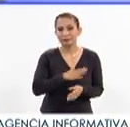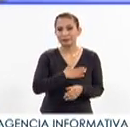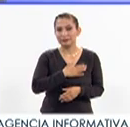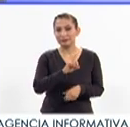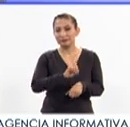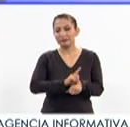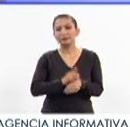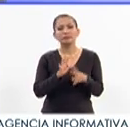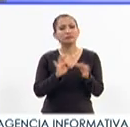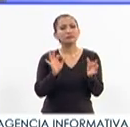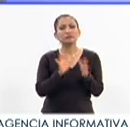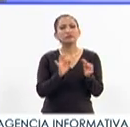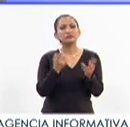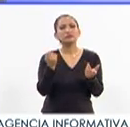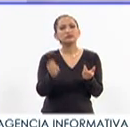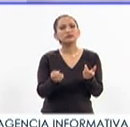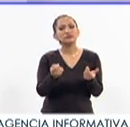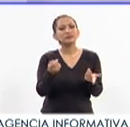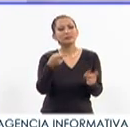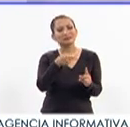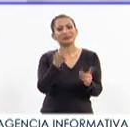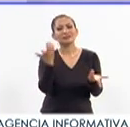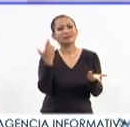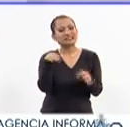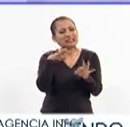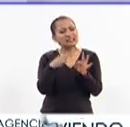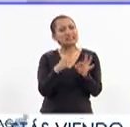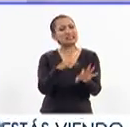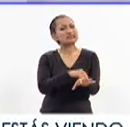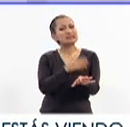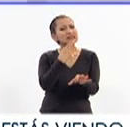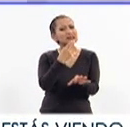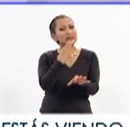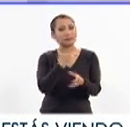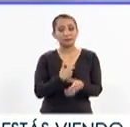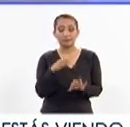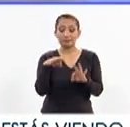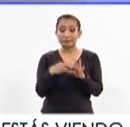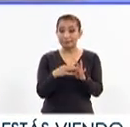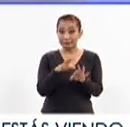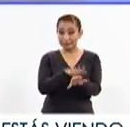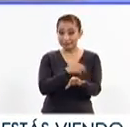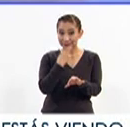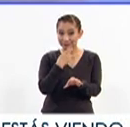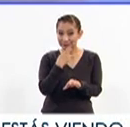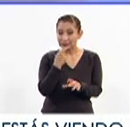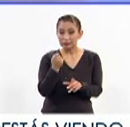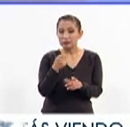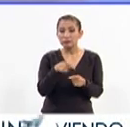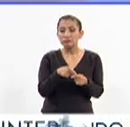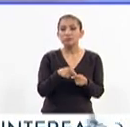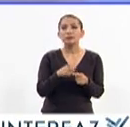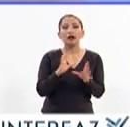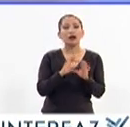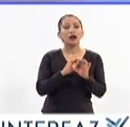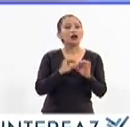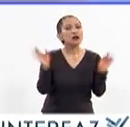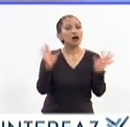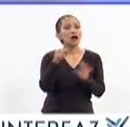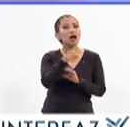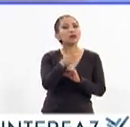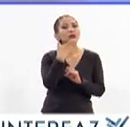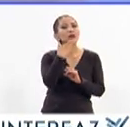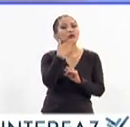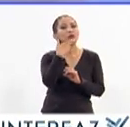días. Explíquenos a qué se refiere justamente esto, la eficiencia energética. La eficiencia energética es básicamente el poder hacer